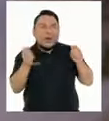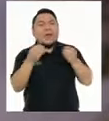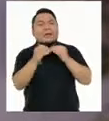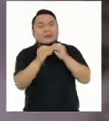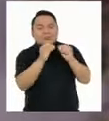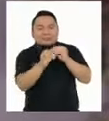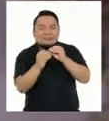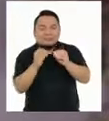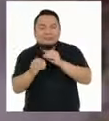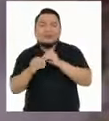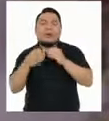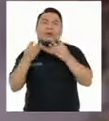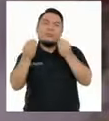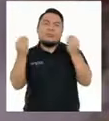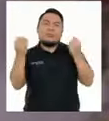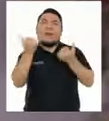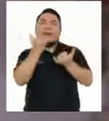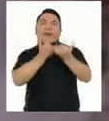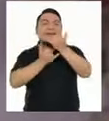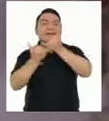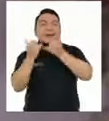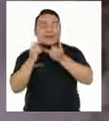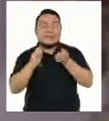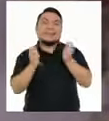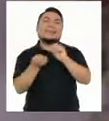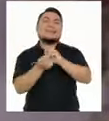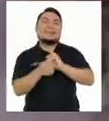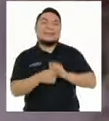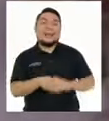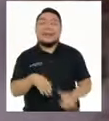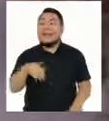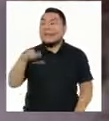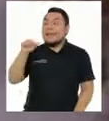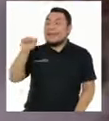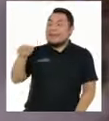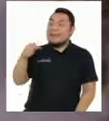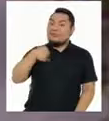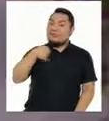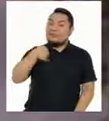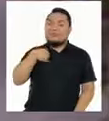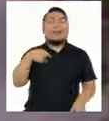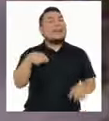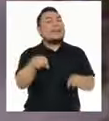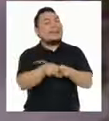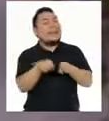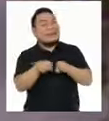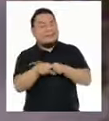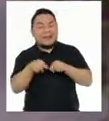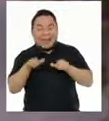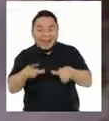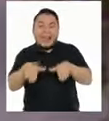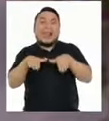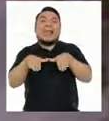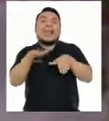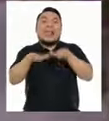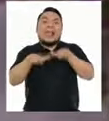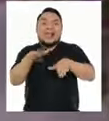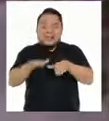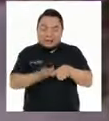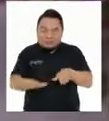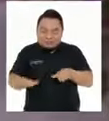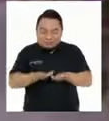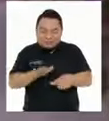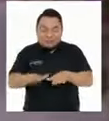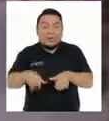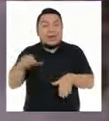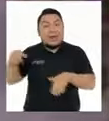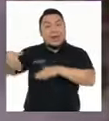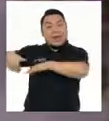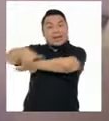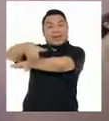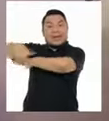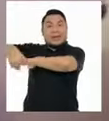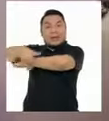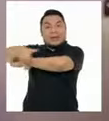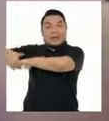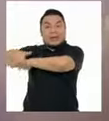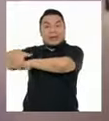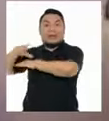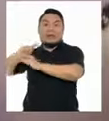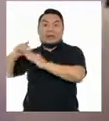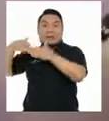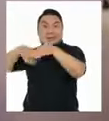¡Alexa! También sé limpiarme mis patitas antes de entrar a la casa cuando regreso de la calle.